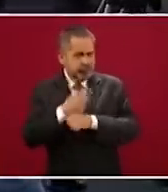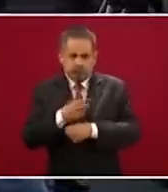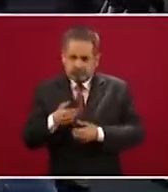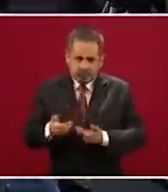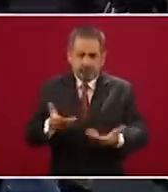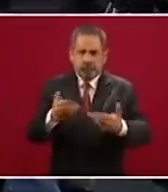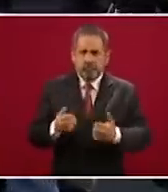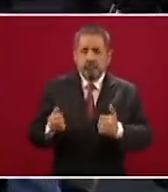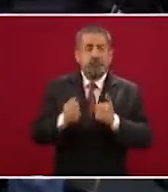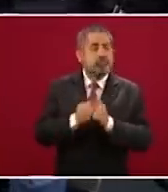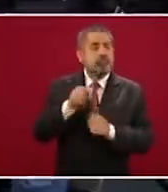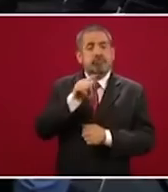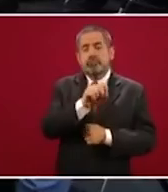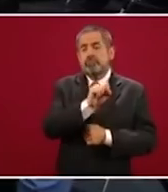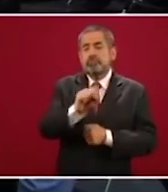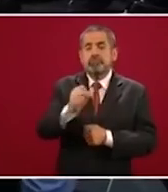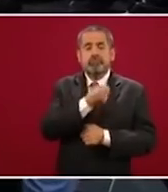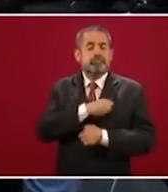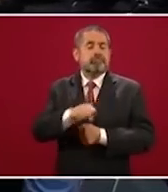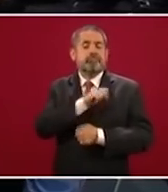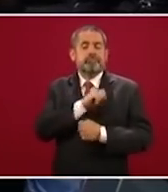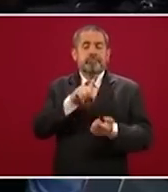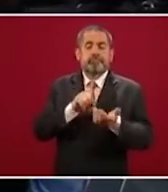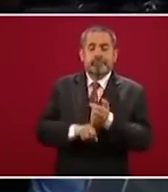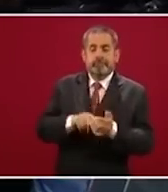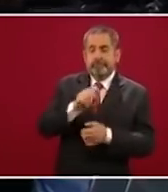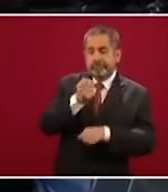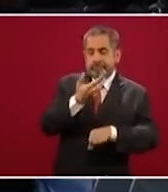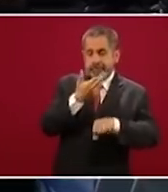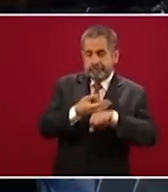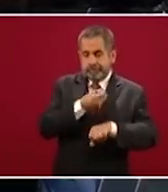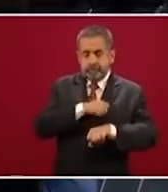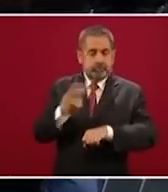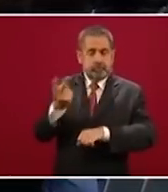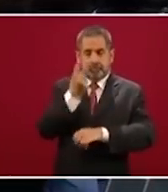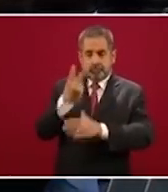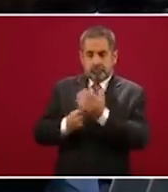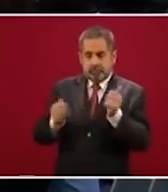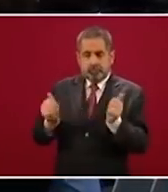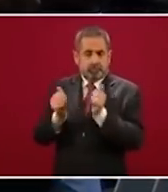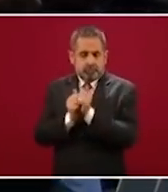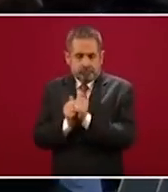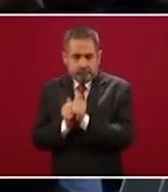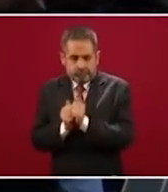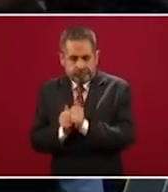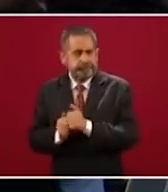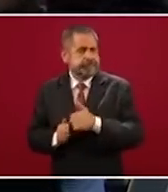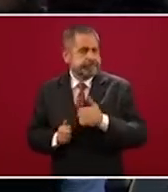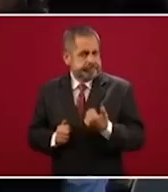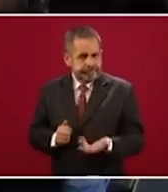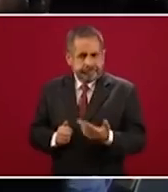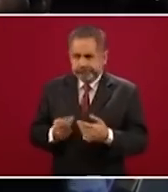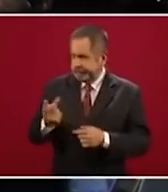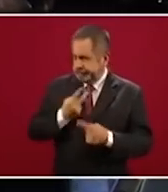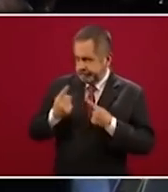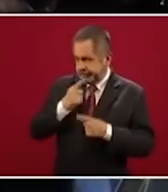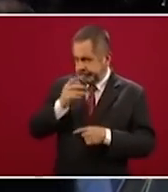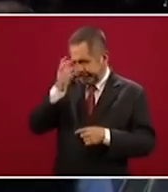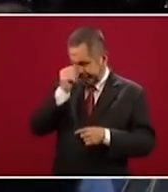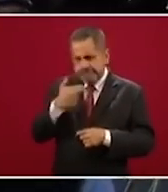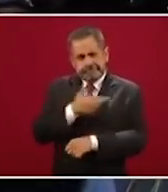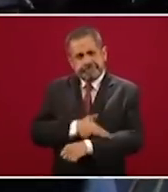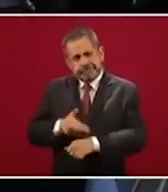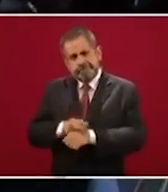técnica de la autoridad sanitaria número dos, que es el secretario de Salud del país. Y entonces se encontró la mecánica que